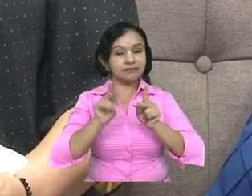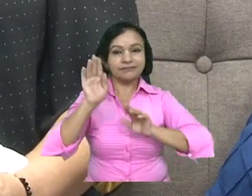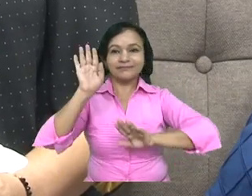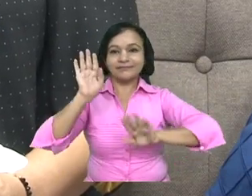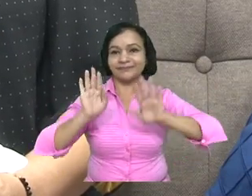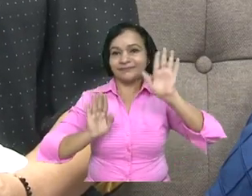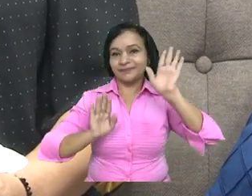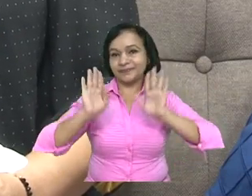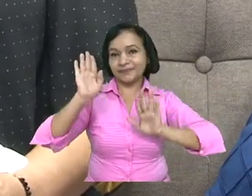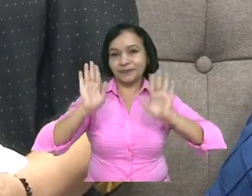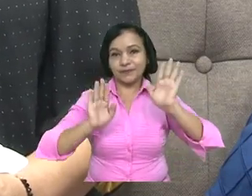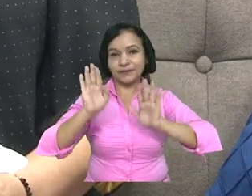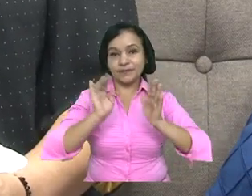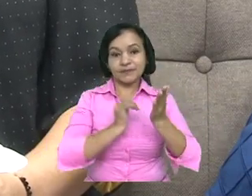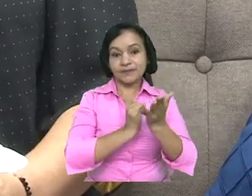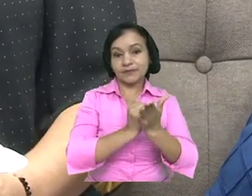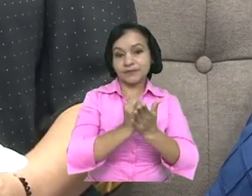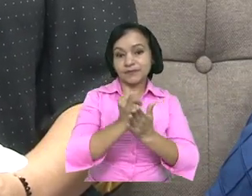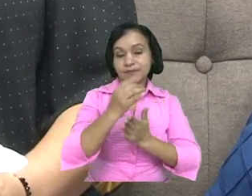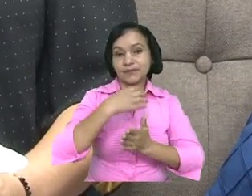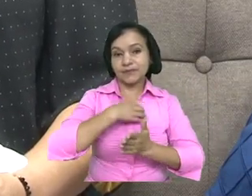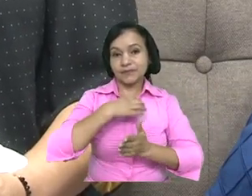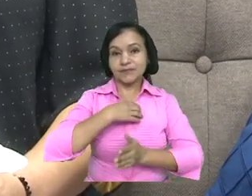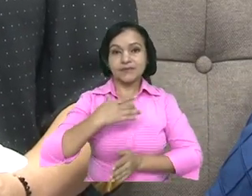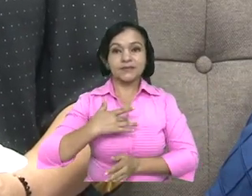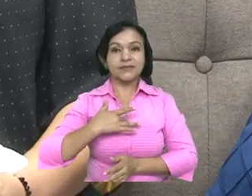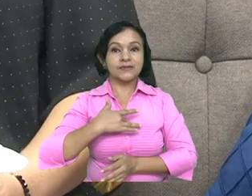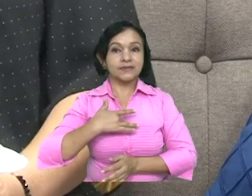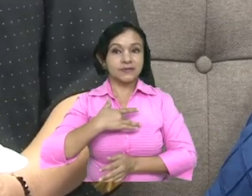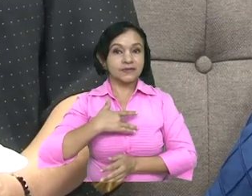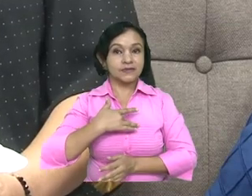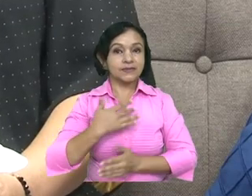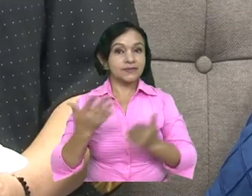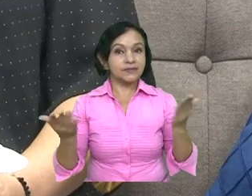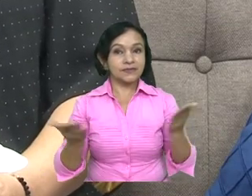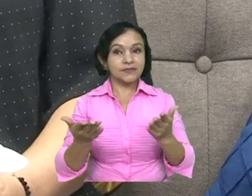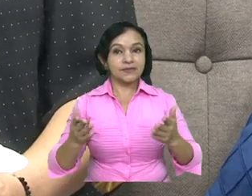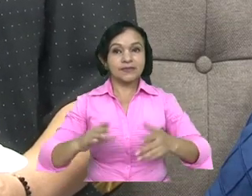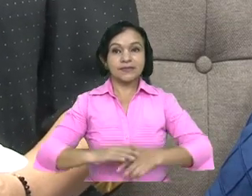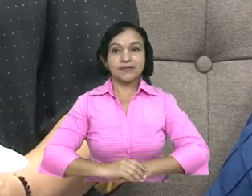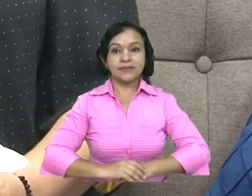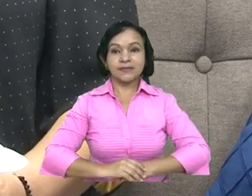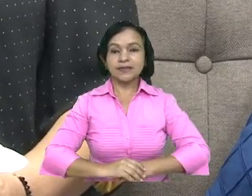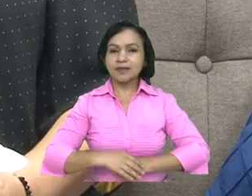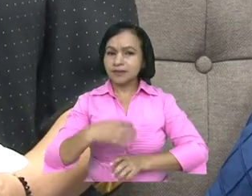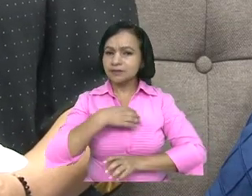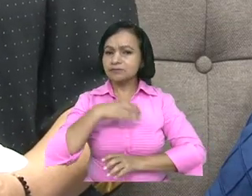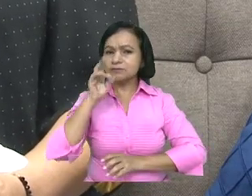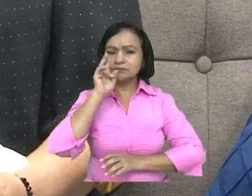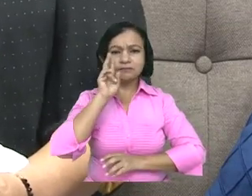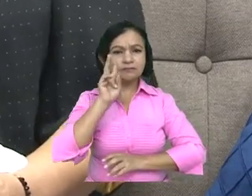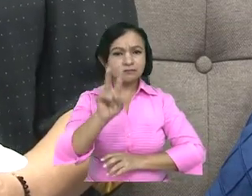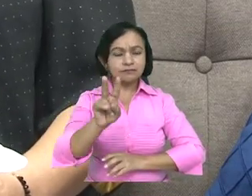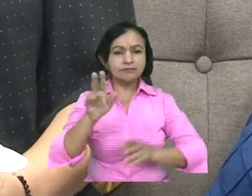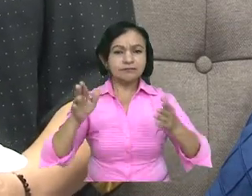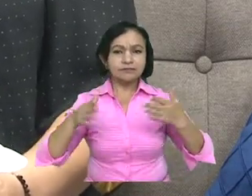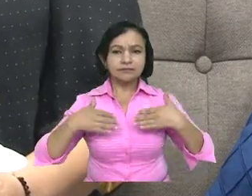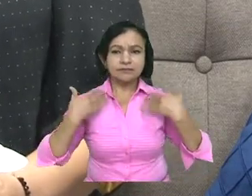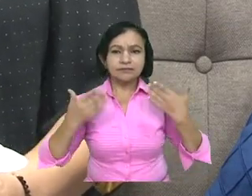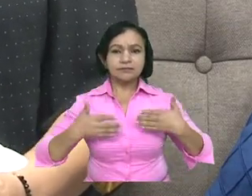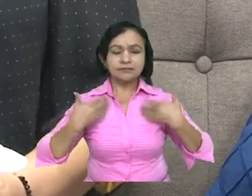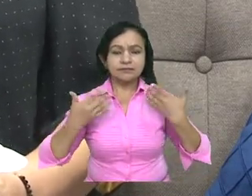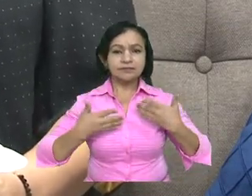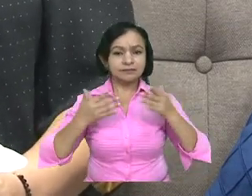participa desde diagnosticar sus necesidades. Así es que nosotros miramos esa alegría de los niños,